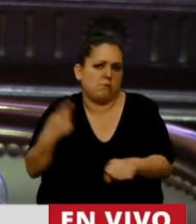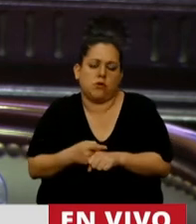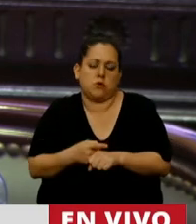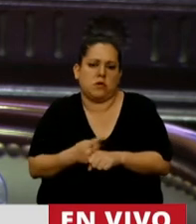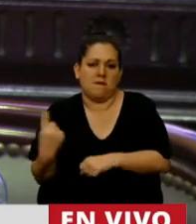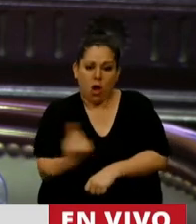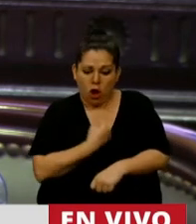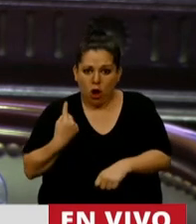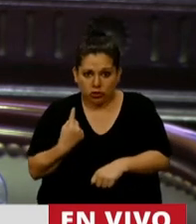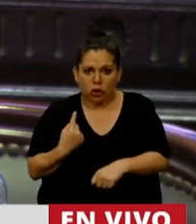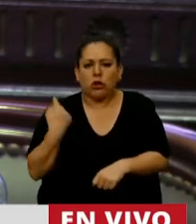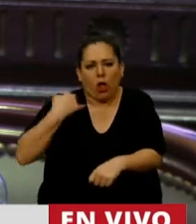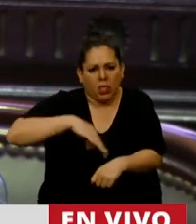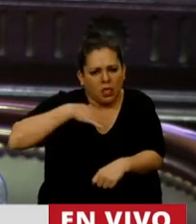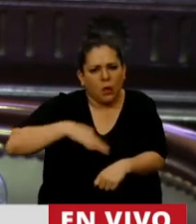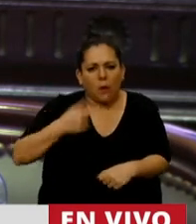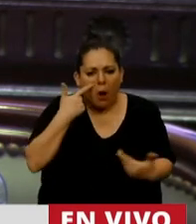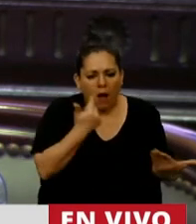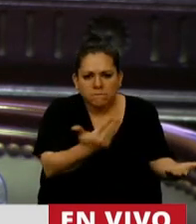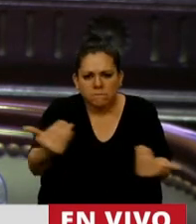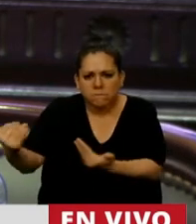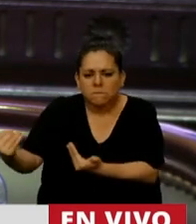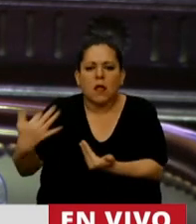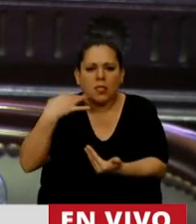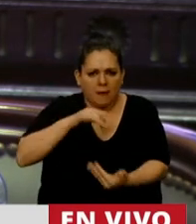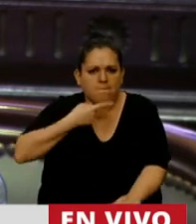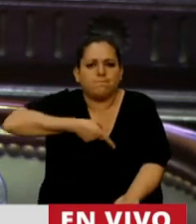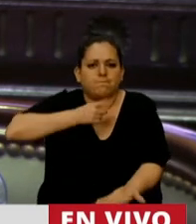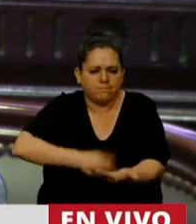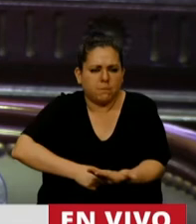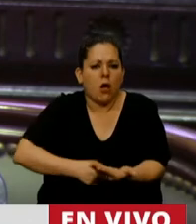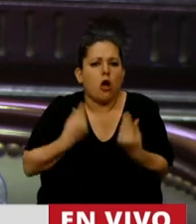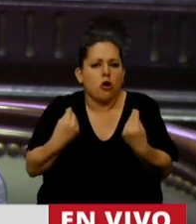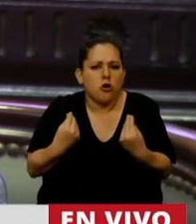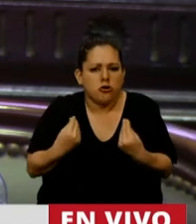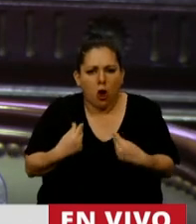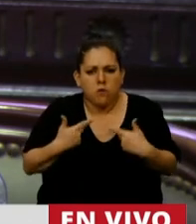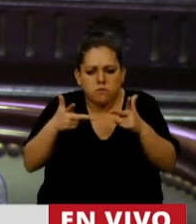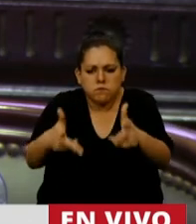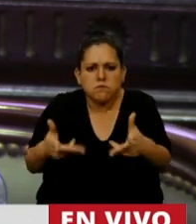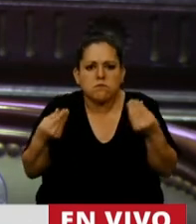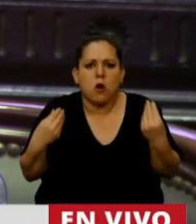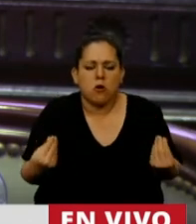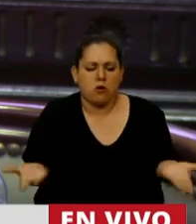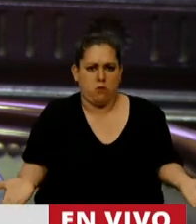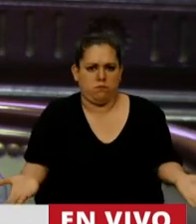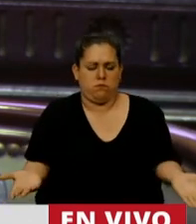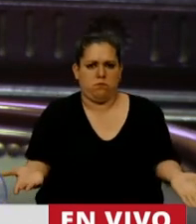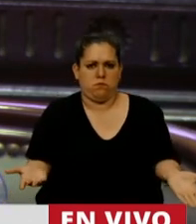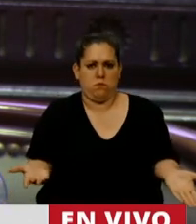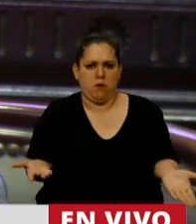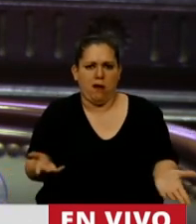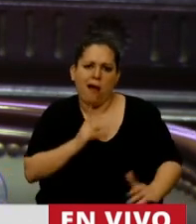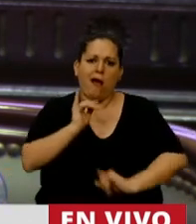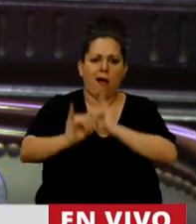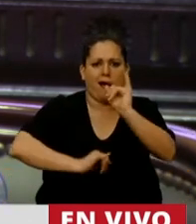Nosotros, que somos quienes tenemos que escuchar y definir esto, ¿con qué cara los vamos a mirar? ¿Con qué discurso político los